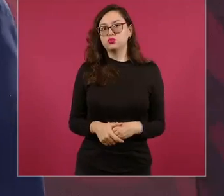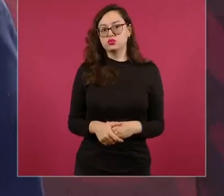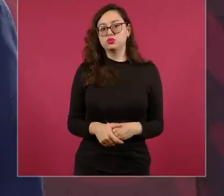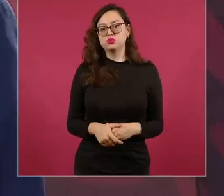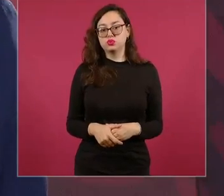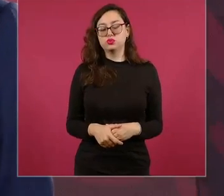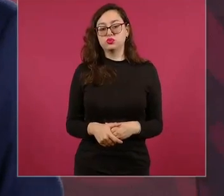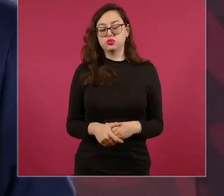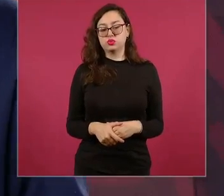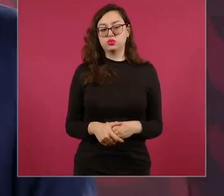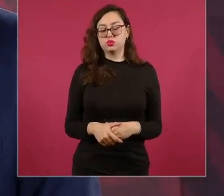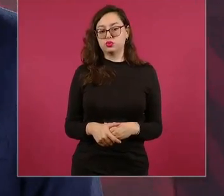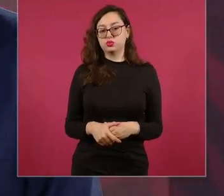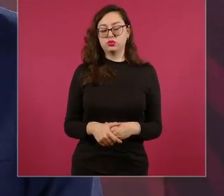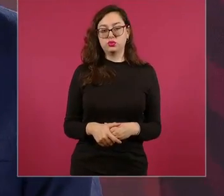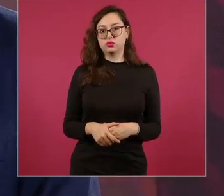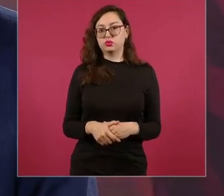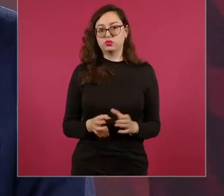crear